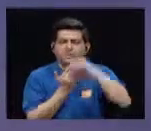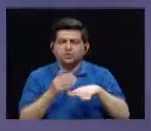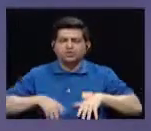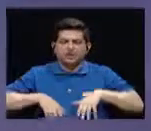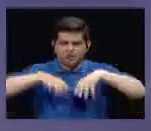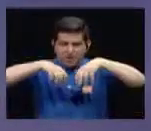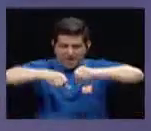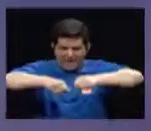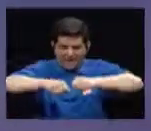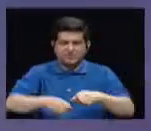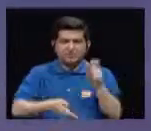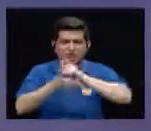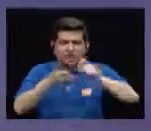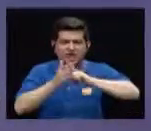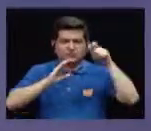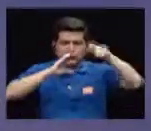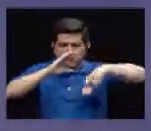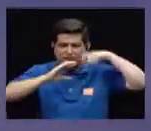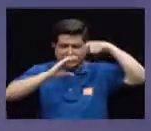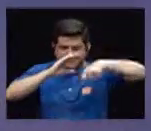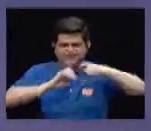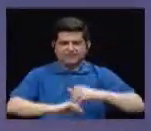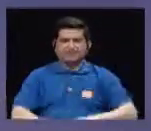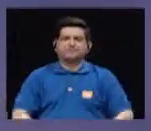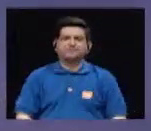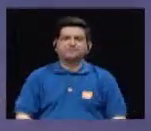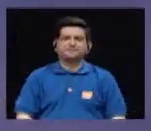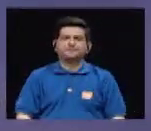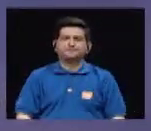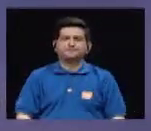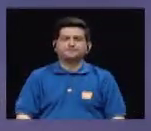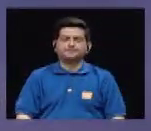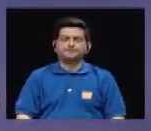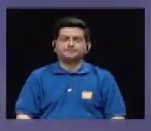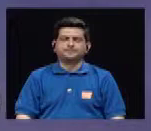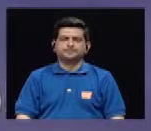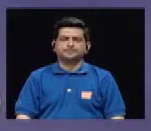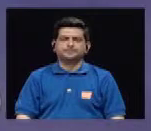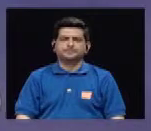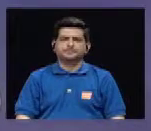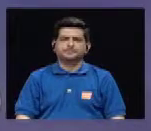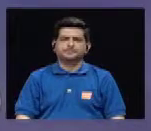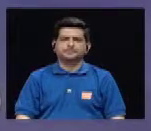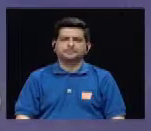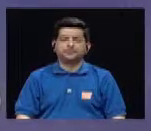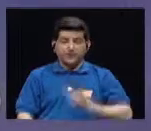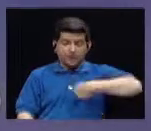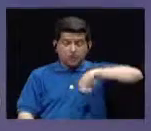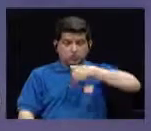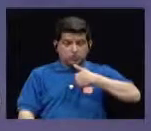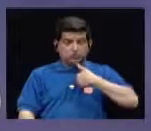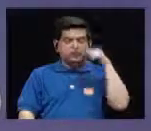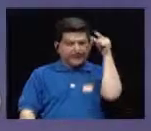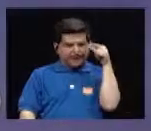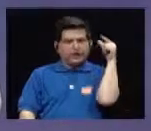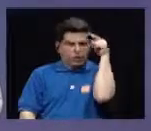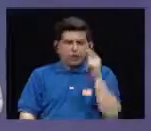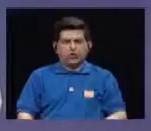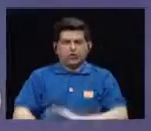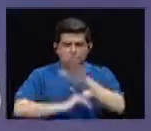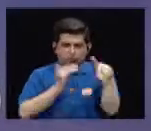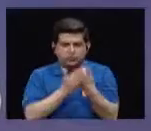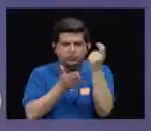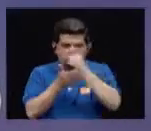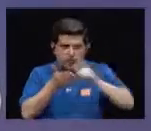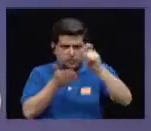proyecto de graduación de la Escuela de Cine, ¿verdad? Entonces, teníamos, obviamente, como